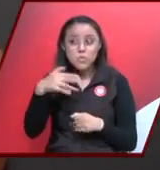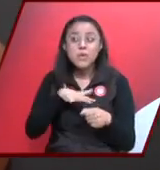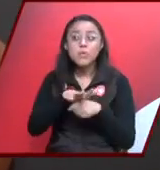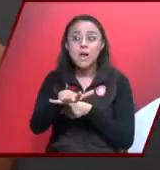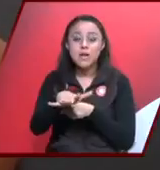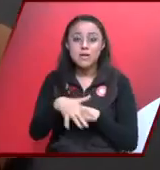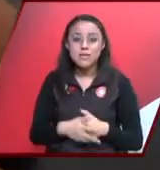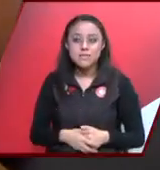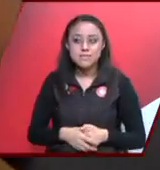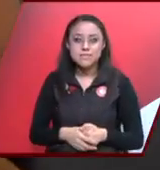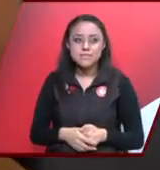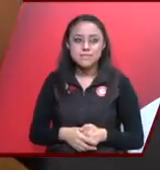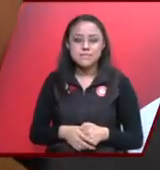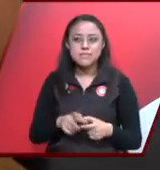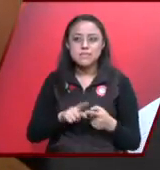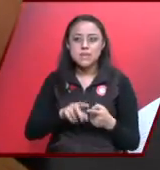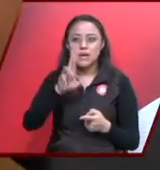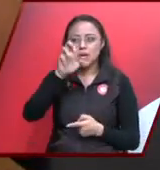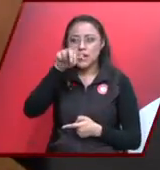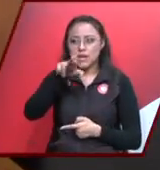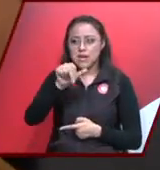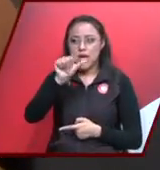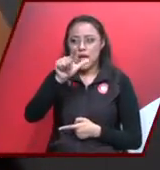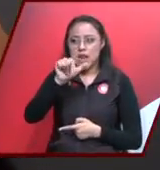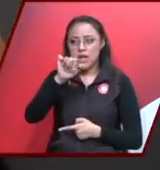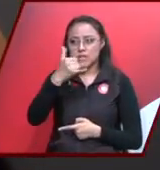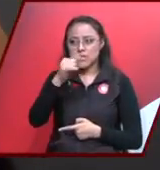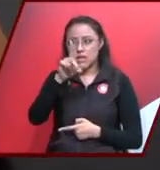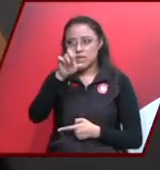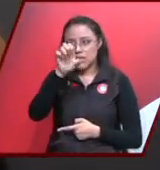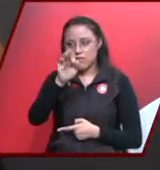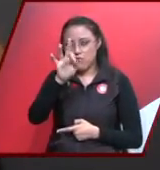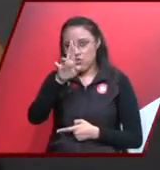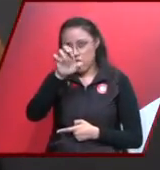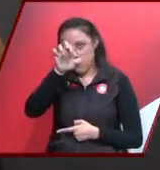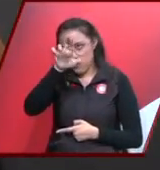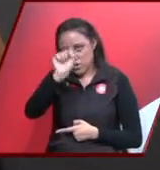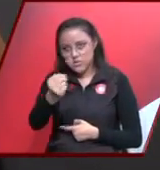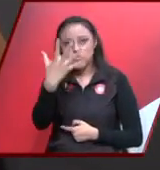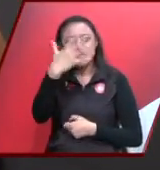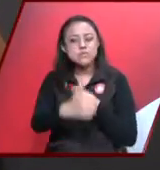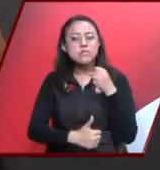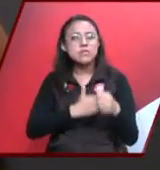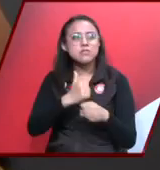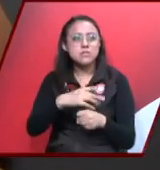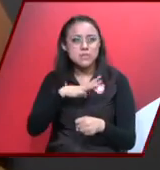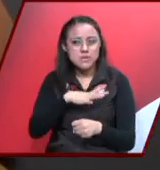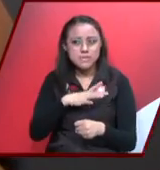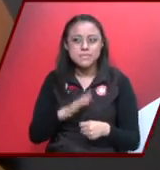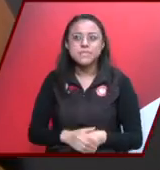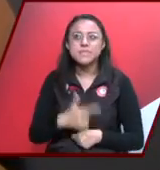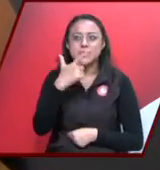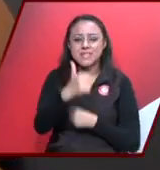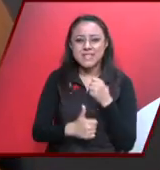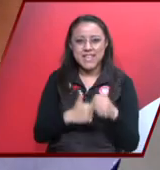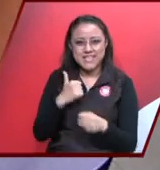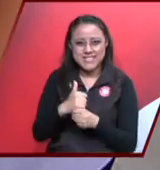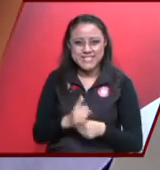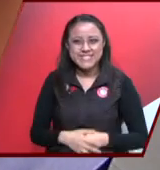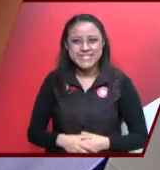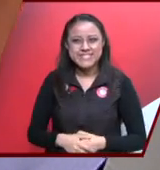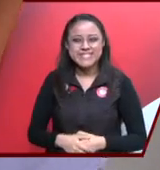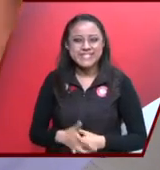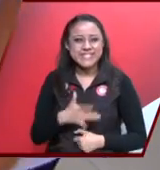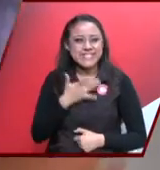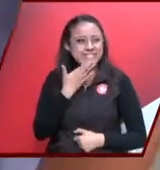completo. Regina Leyabe Rodríguez Tatate Flores. ¿Cuántos años tienes, Regina? 7. Aún